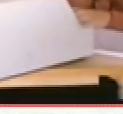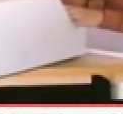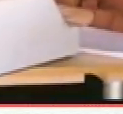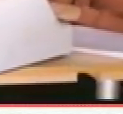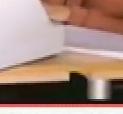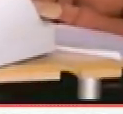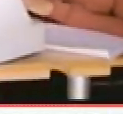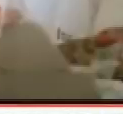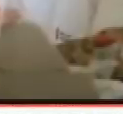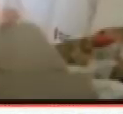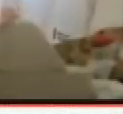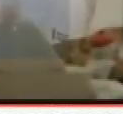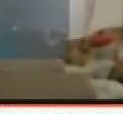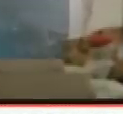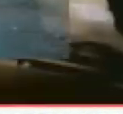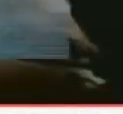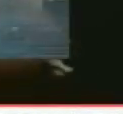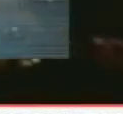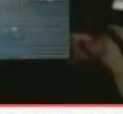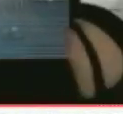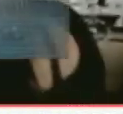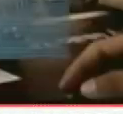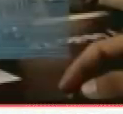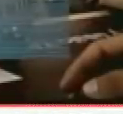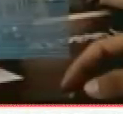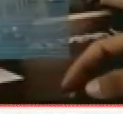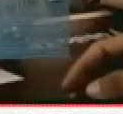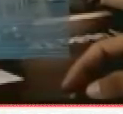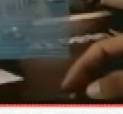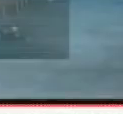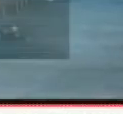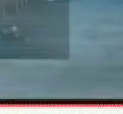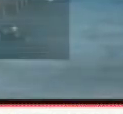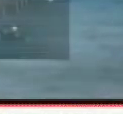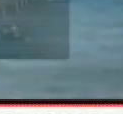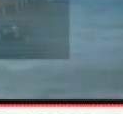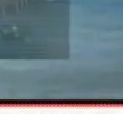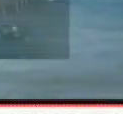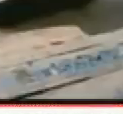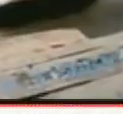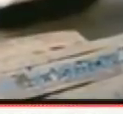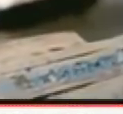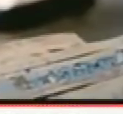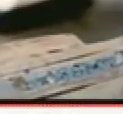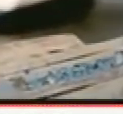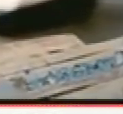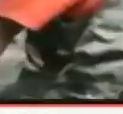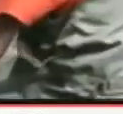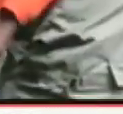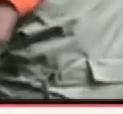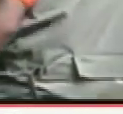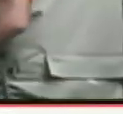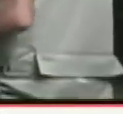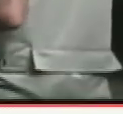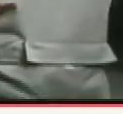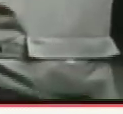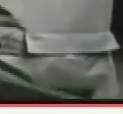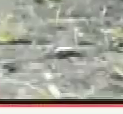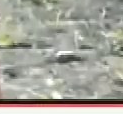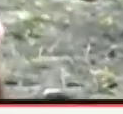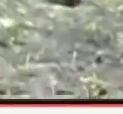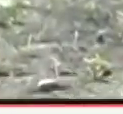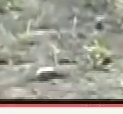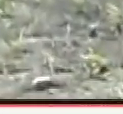ello es Mi Comuna BDB Digital, con el que la institución, despojándose de las barreras burocráticas, traslada los servicios y